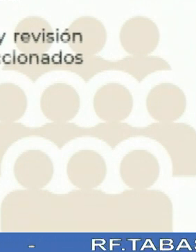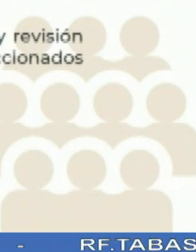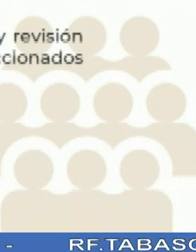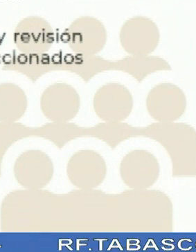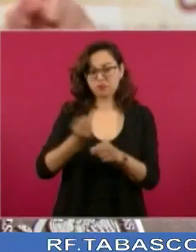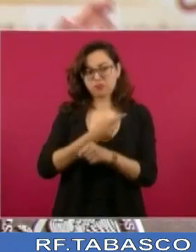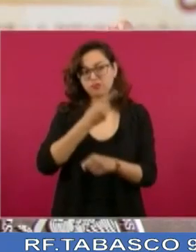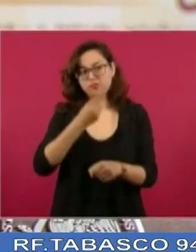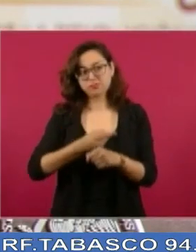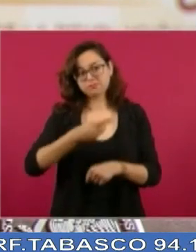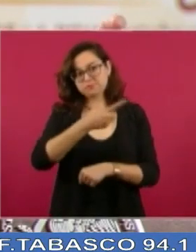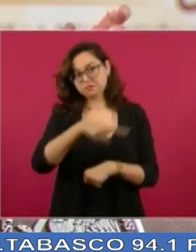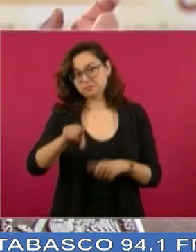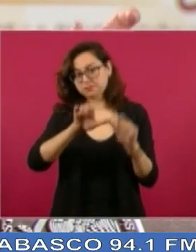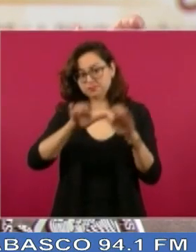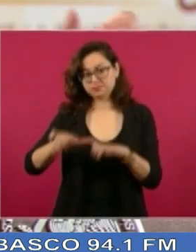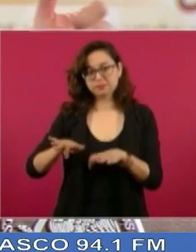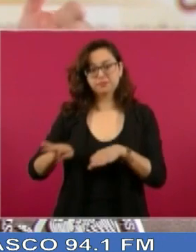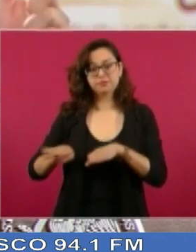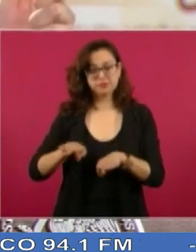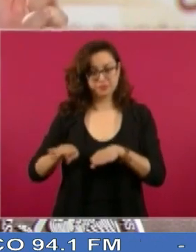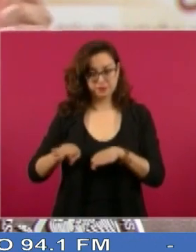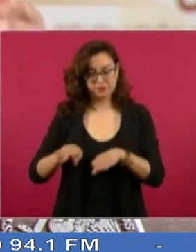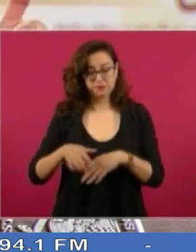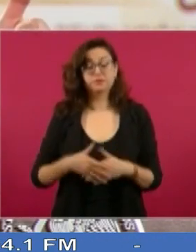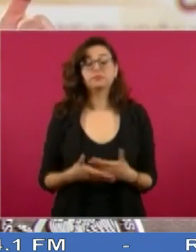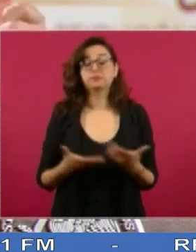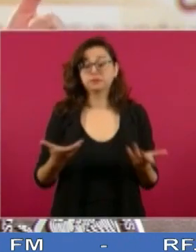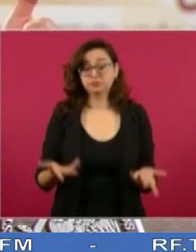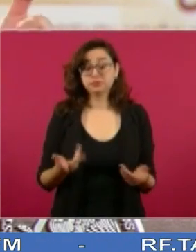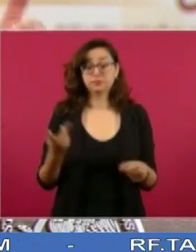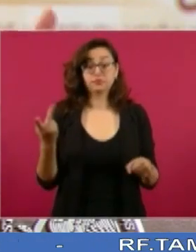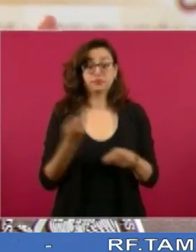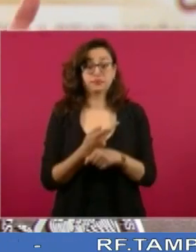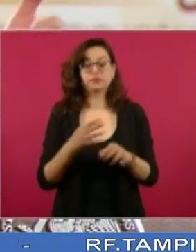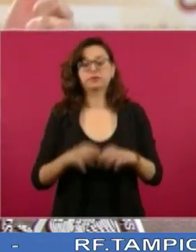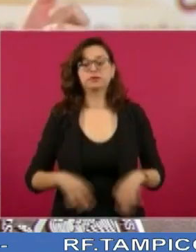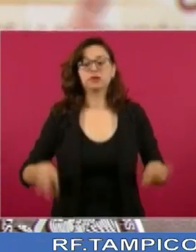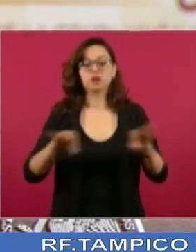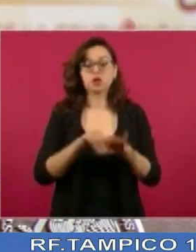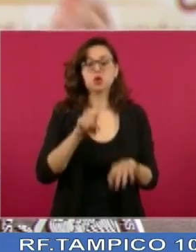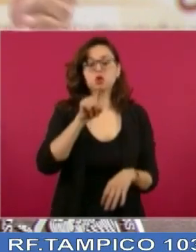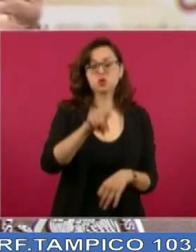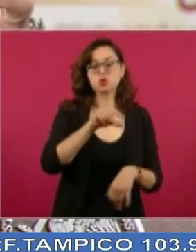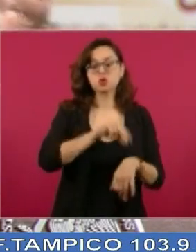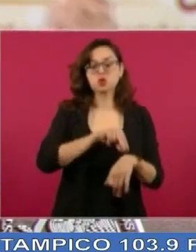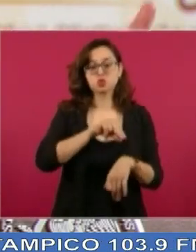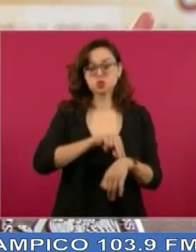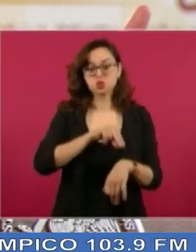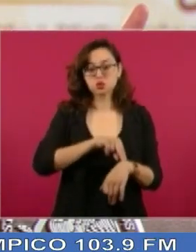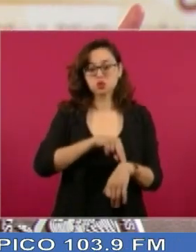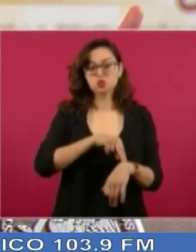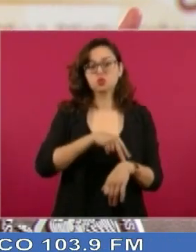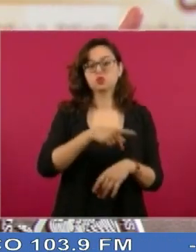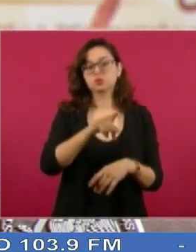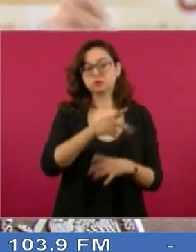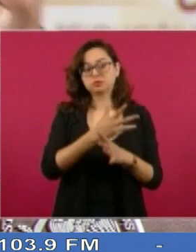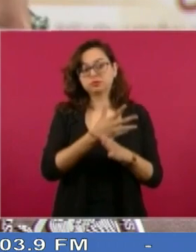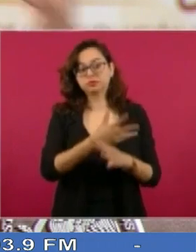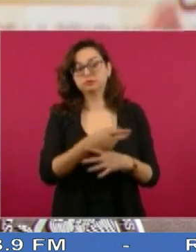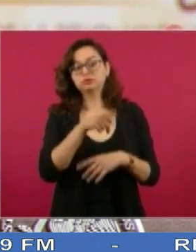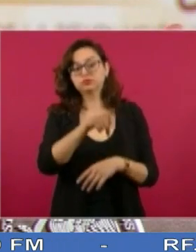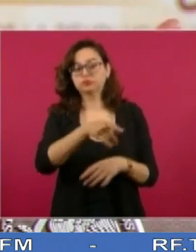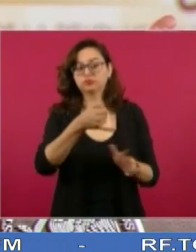médico-quirúrgicas ginecología pediatría anestesiología y cirugía general entre otras las